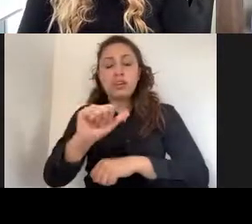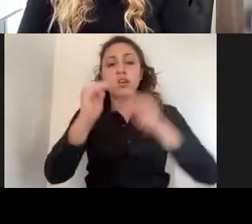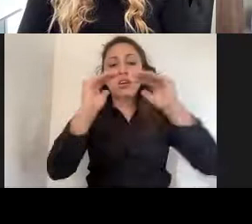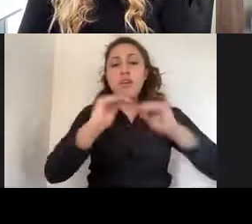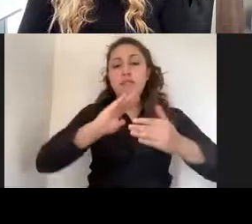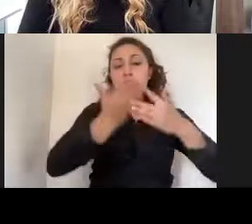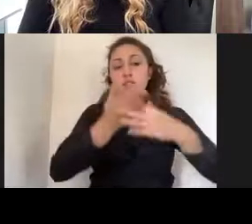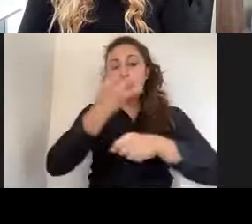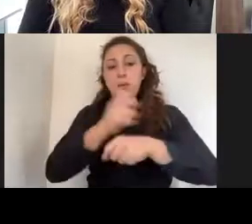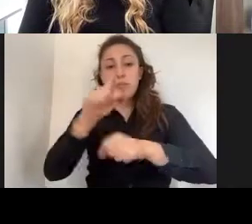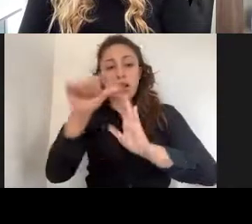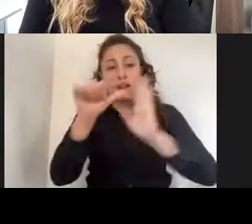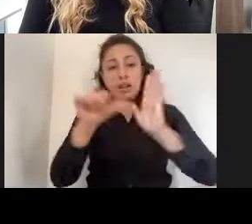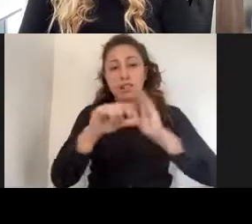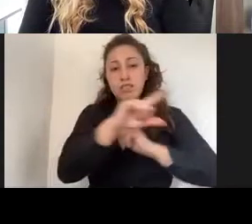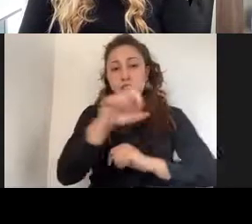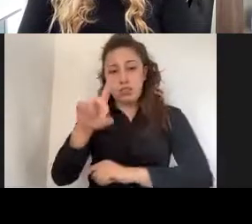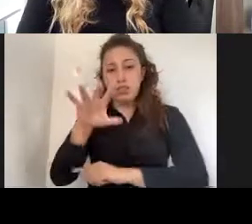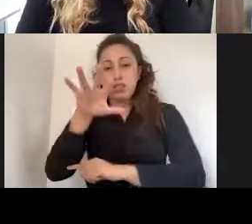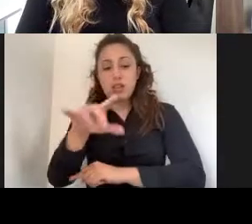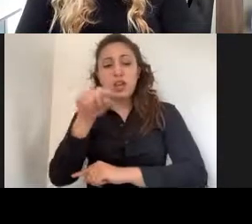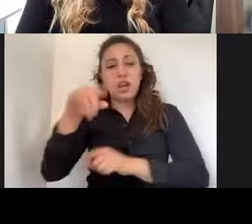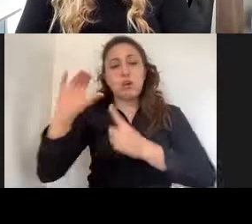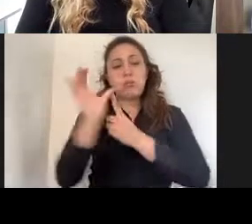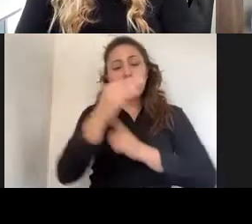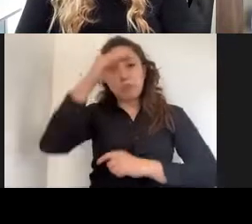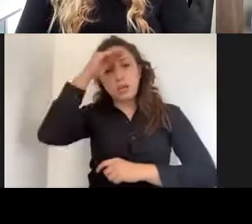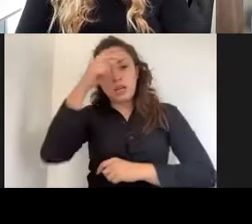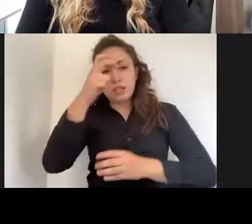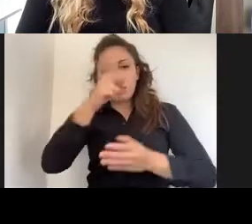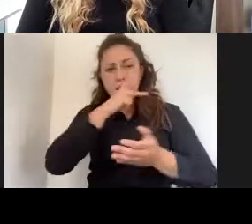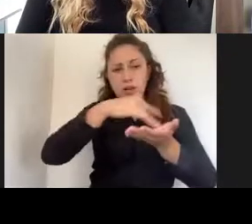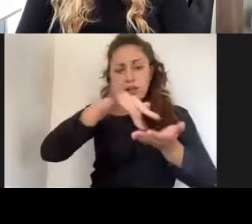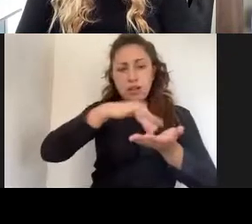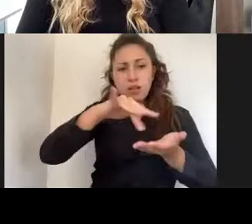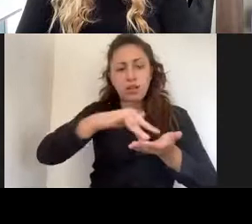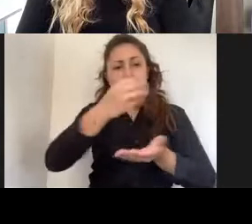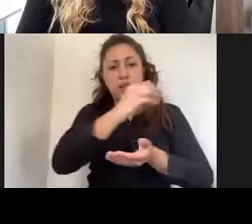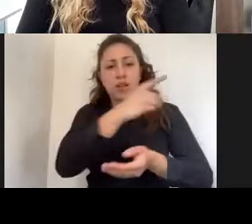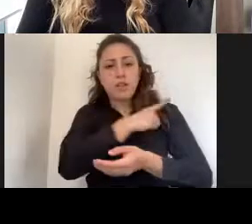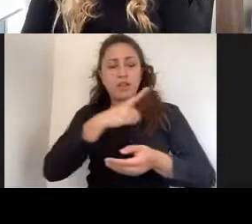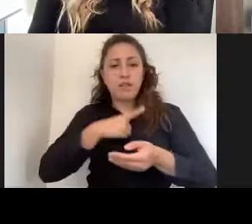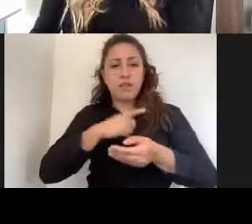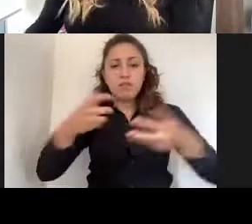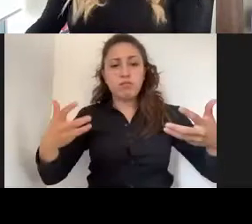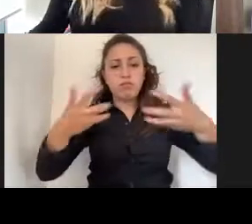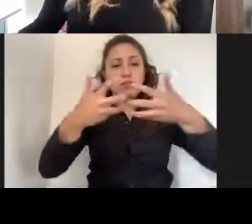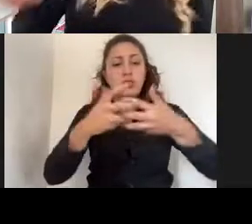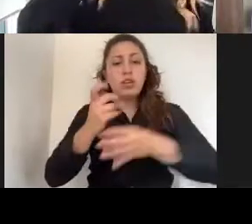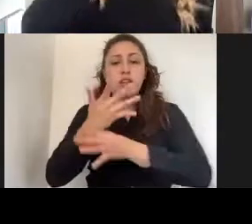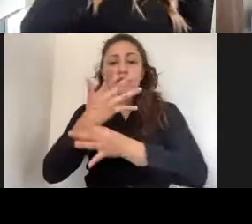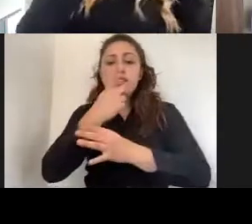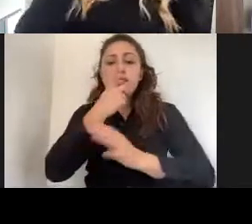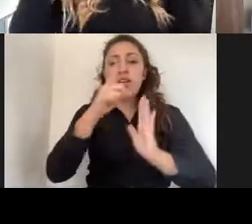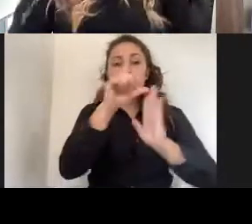del mismo artículo 135, esta comisión observa que la redacción de la misma debe estar en armonización con lo que establece el reglamento